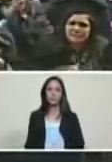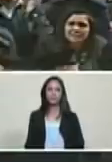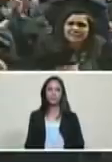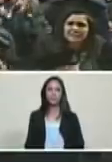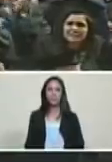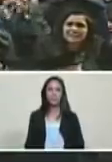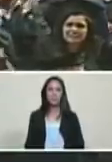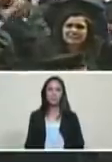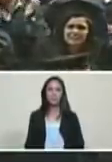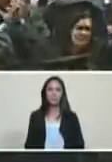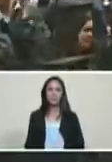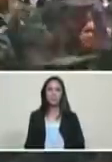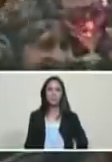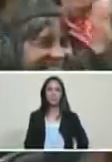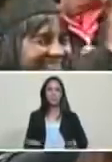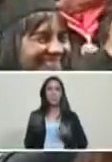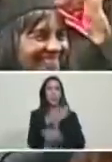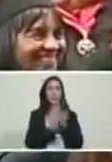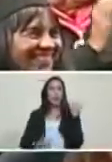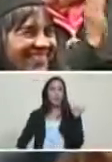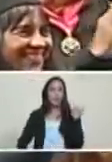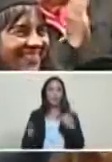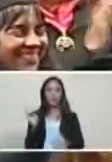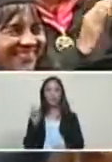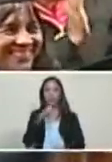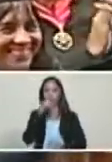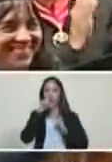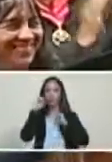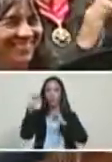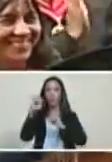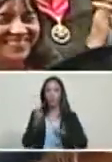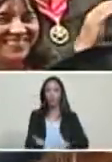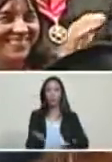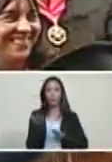República Bolivariana de Venezuela.